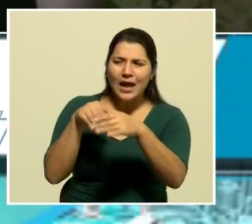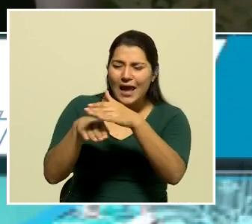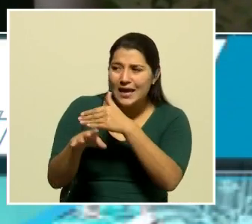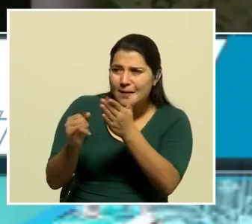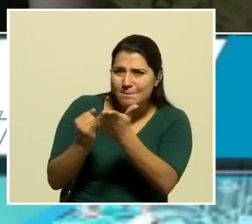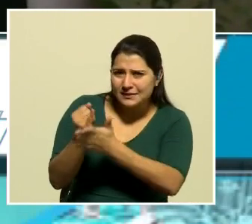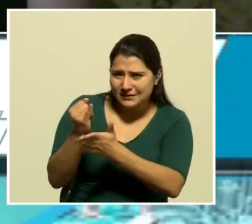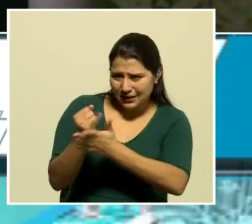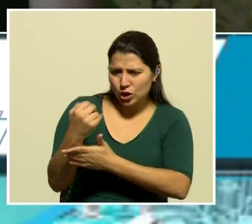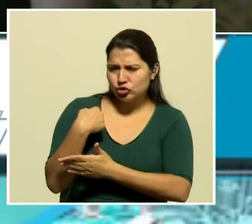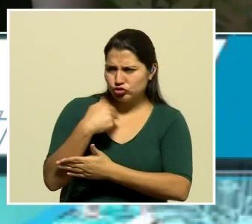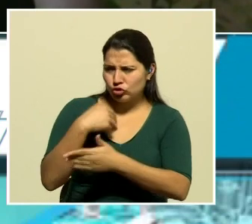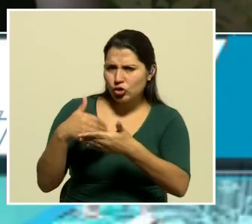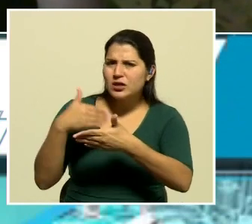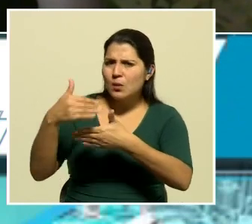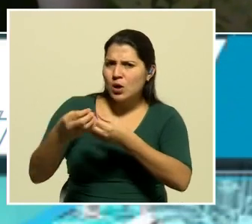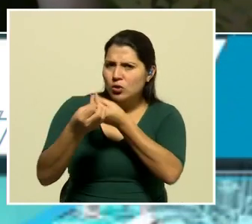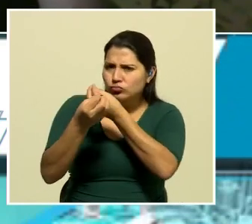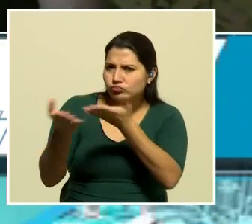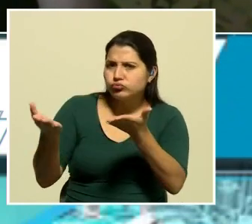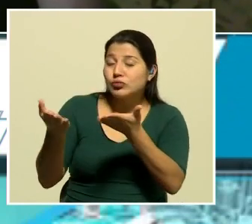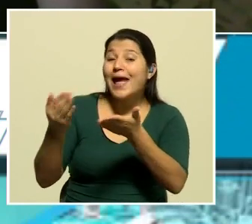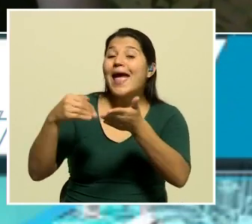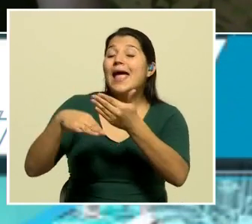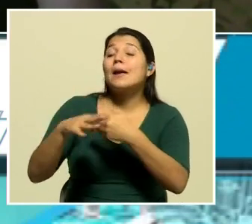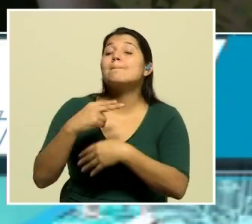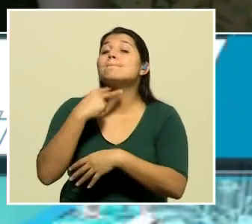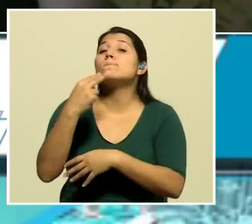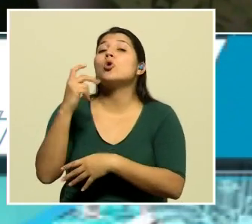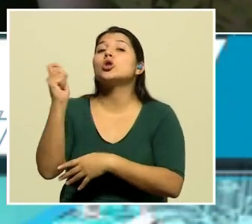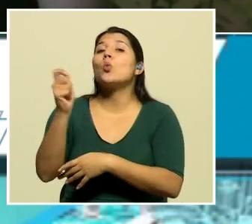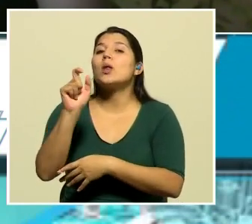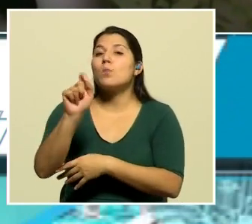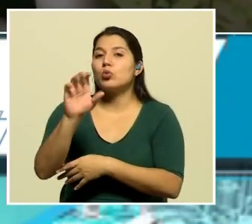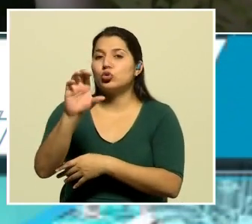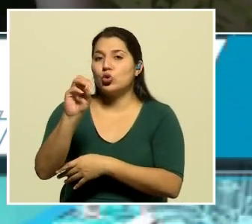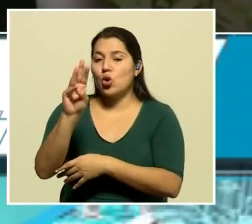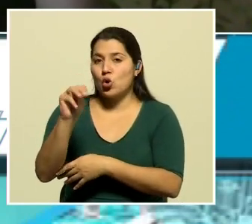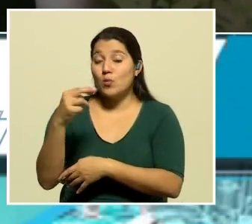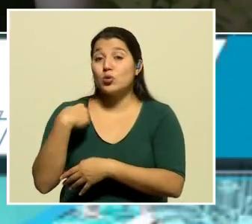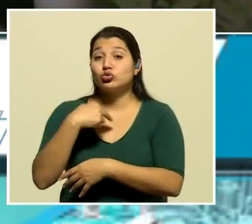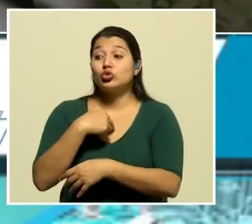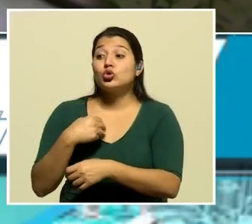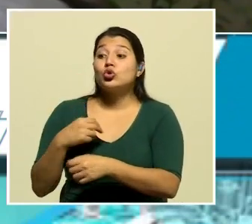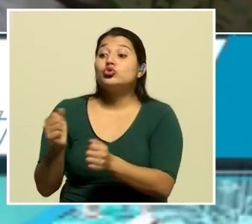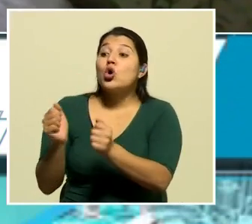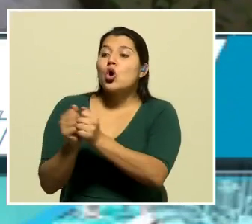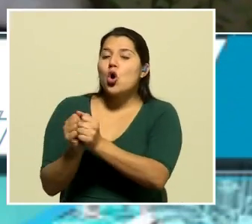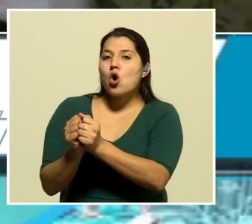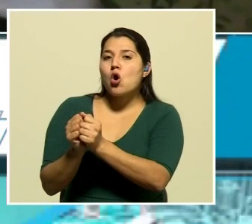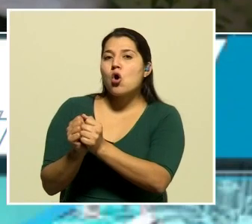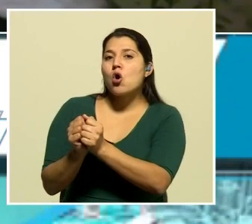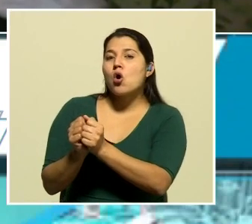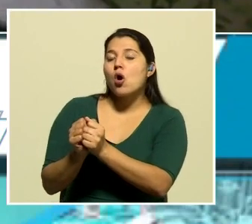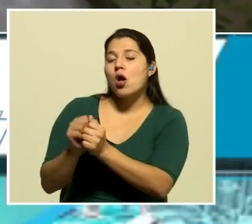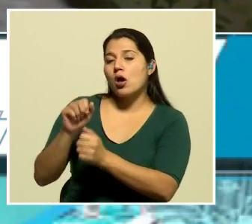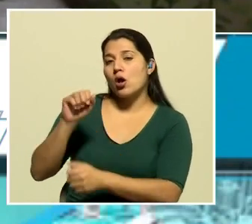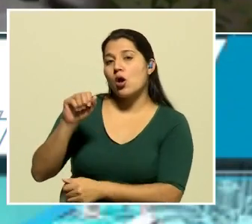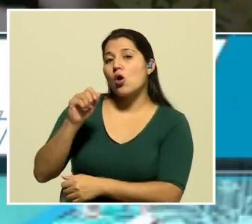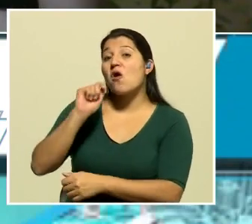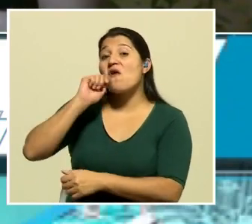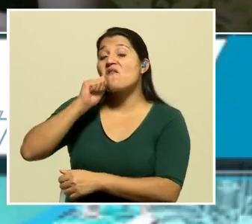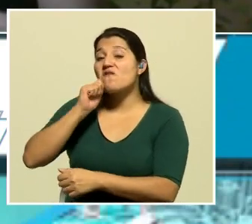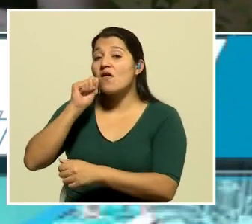en vozdeguanacaste.com en los próximos días, y la estamos trabajando en conjunto con el Confidencial de Nicaragua, y ellos también